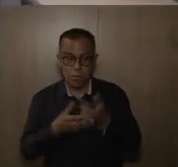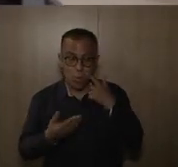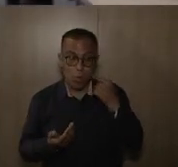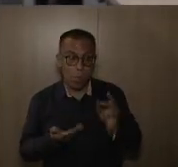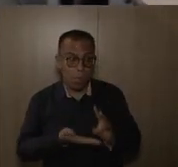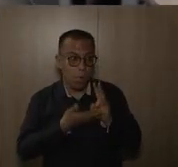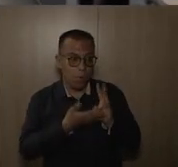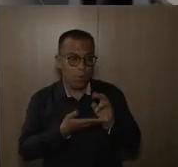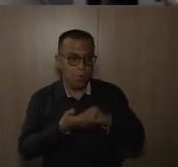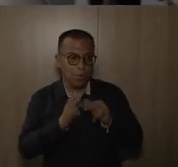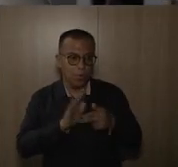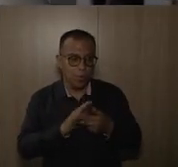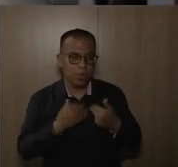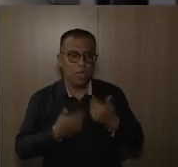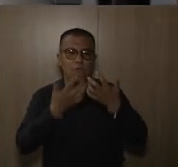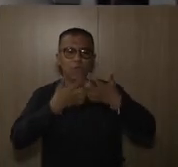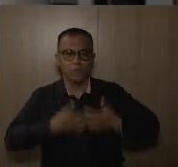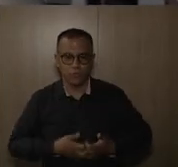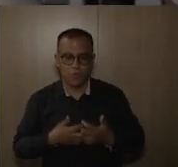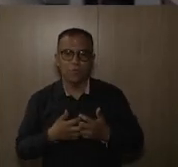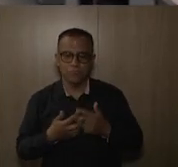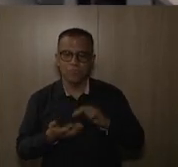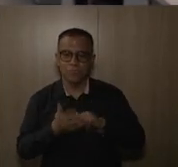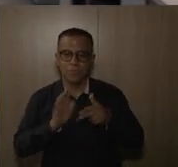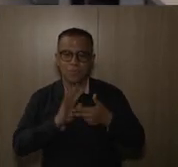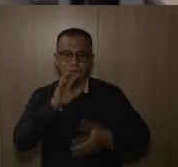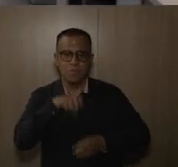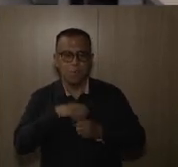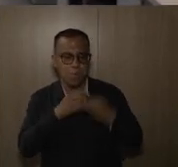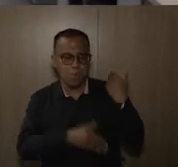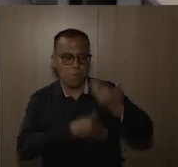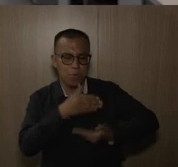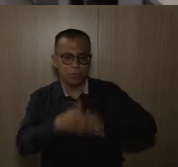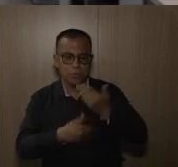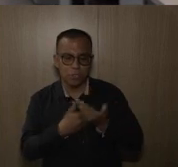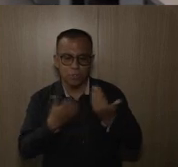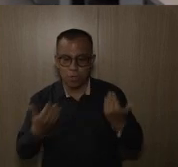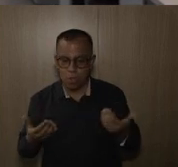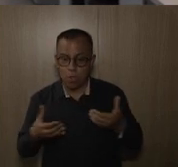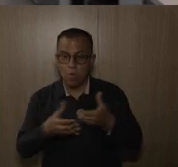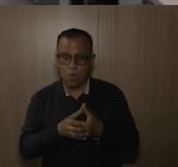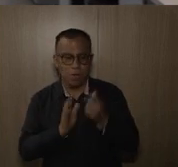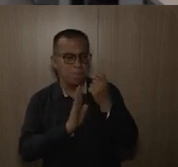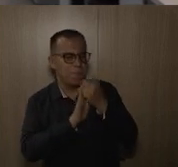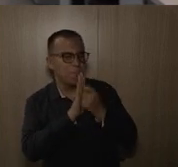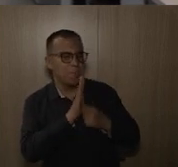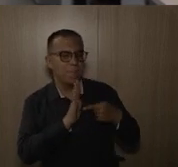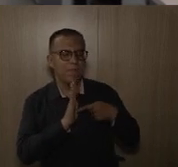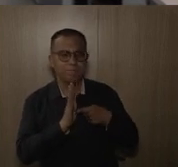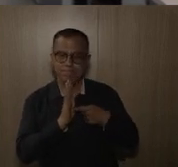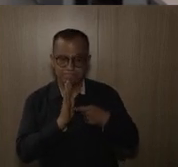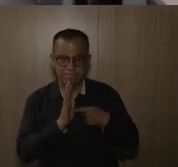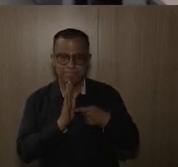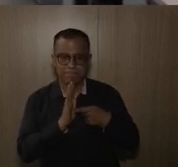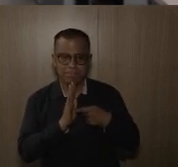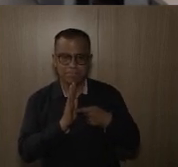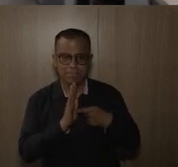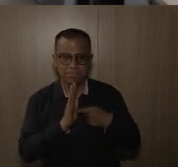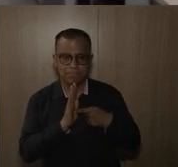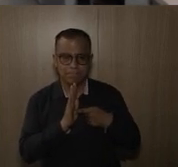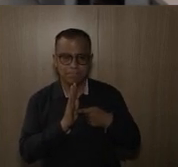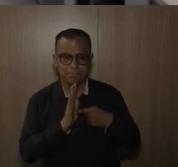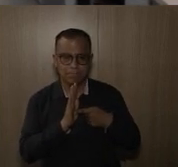sala tenemos la función de llevar los procesos desde el comienzo hasta el final en todo lo que corresponde al registro